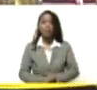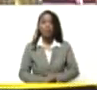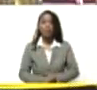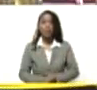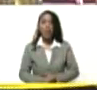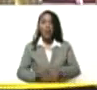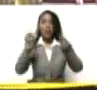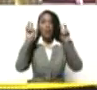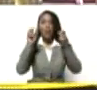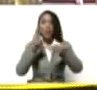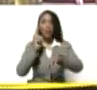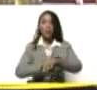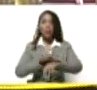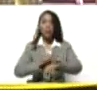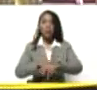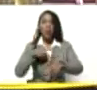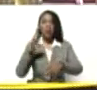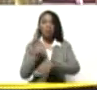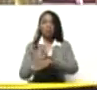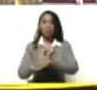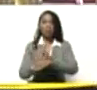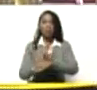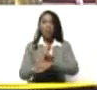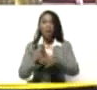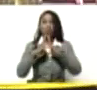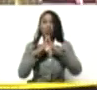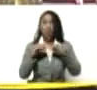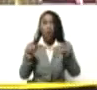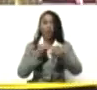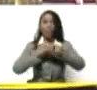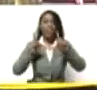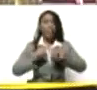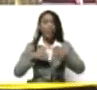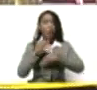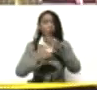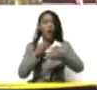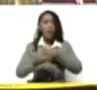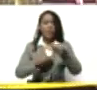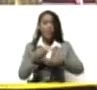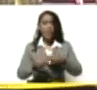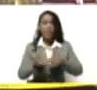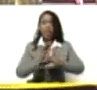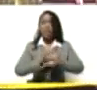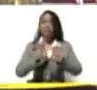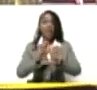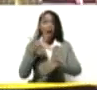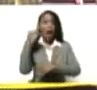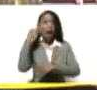Una nueva época acelerada donde todo será distinto a como era, y ya lo es.